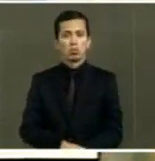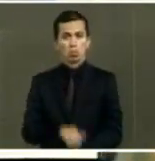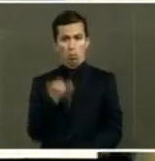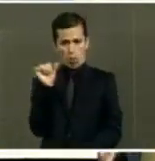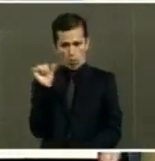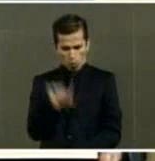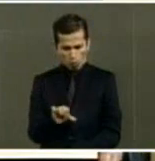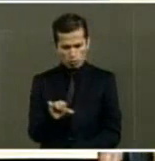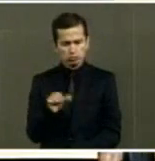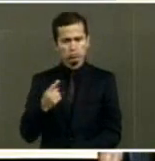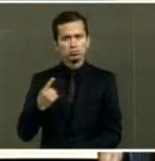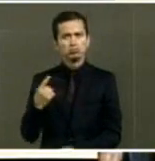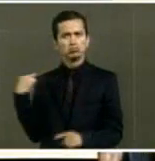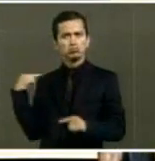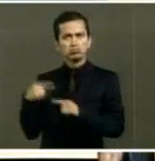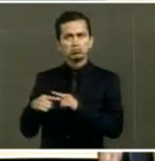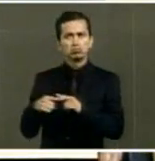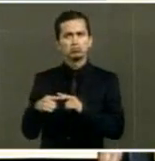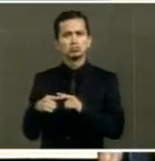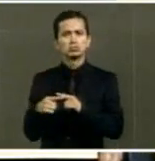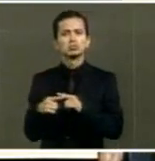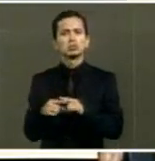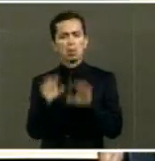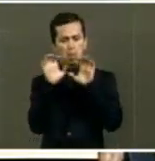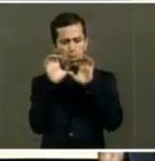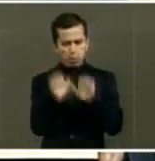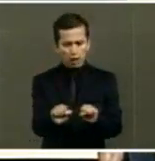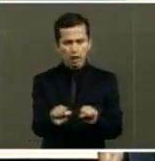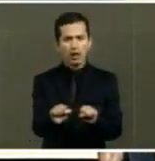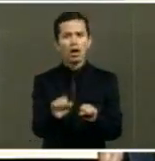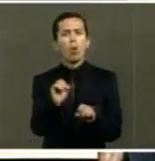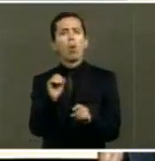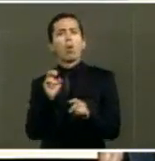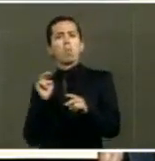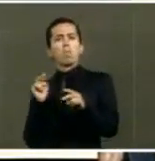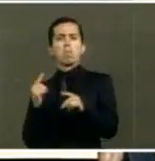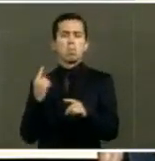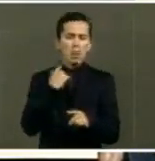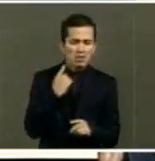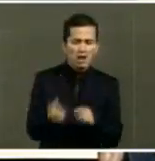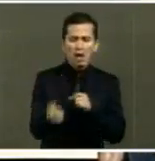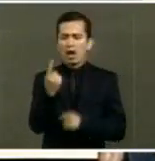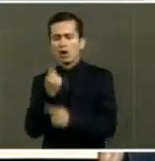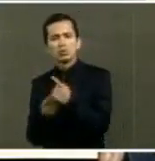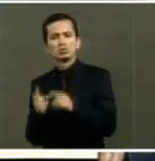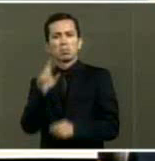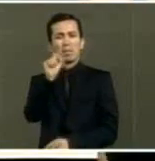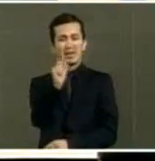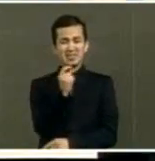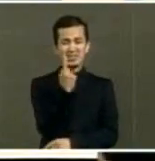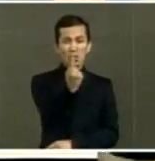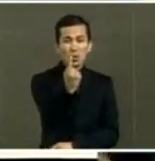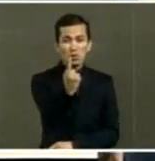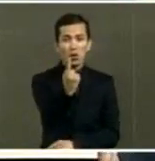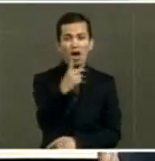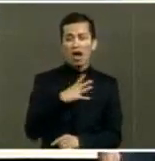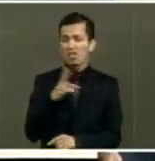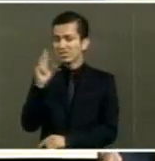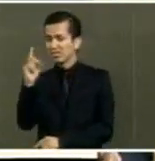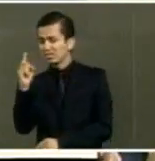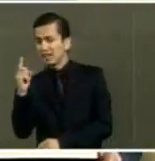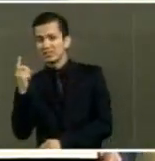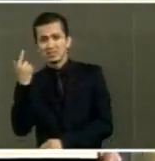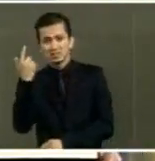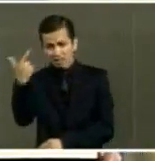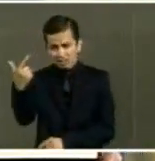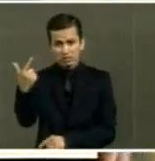sido capturados o abatidos en su captura 21 de los 37 líderes criminales más peligrosos